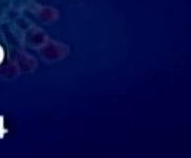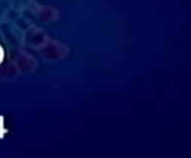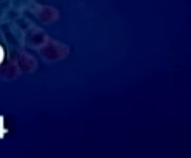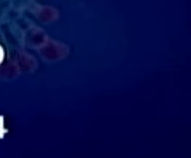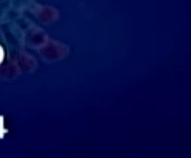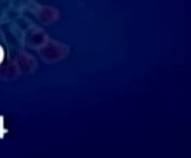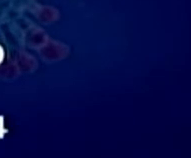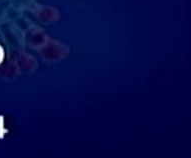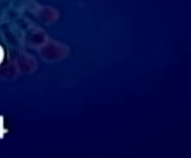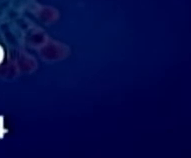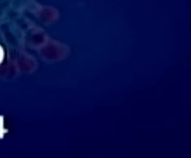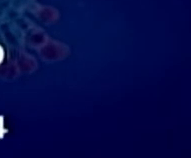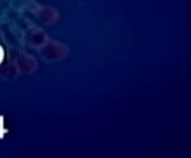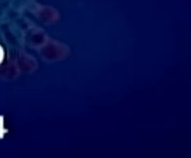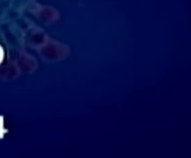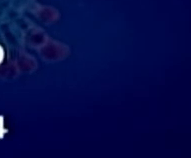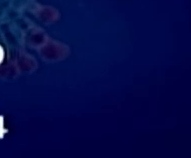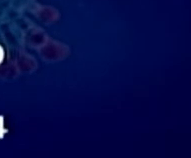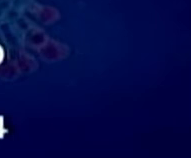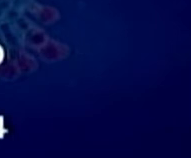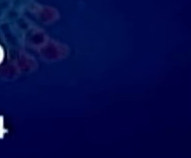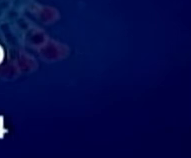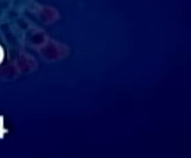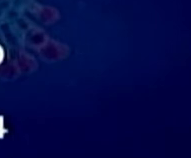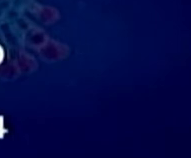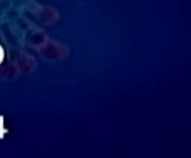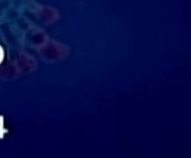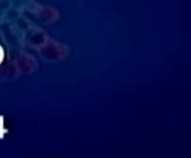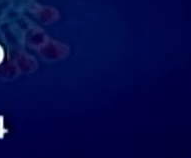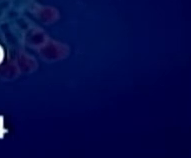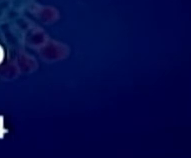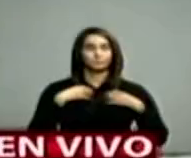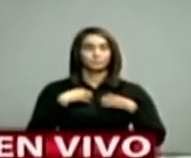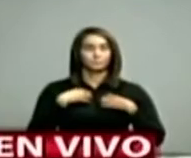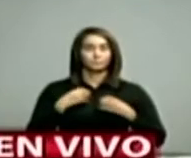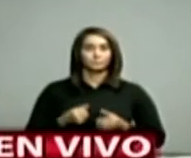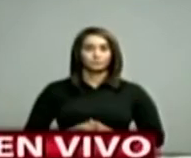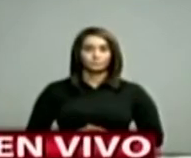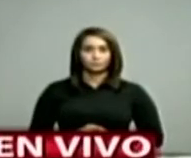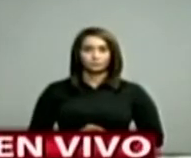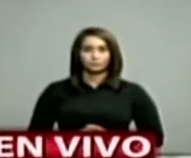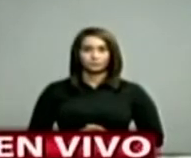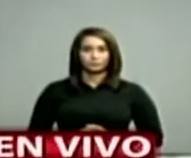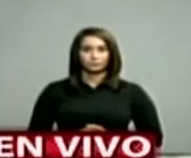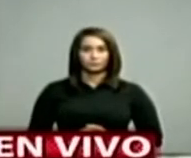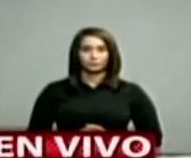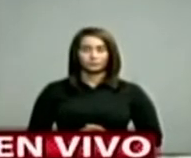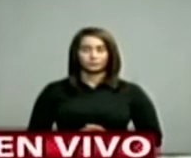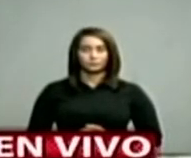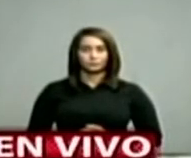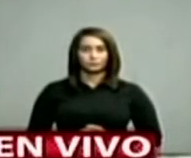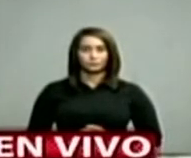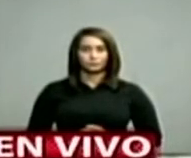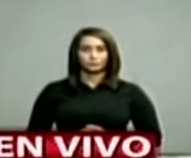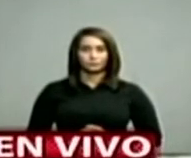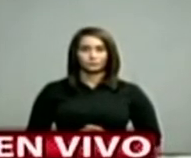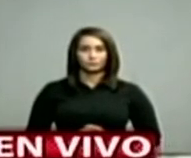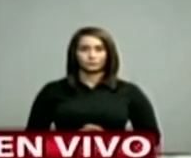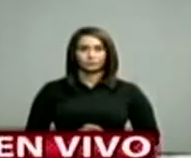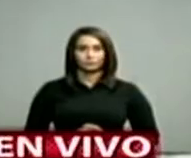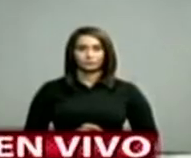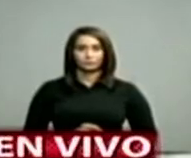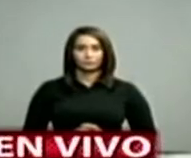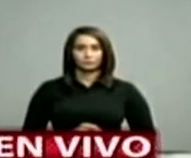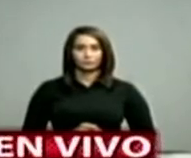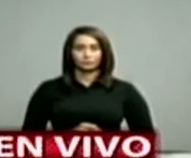mecánica de un total de 2054 que se encuentran hospitalizados el por cento